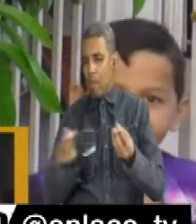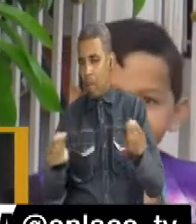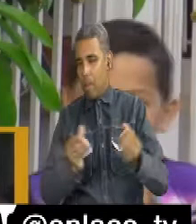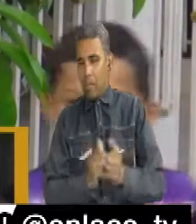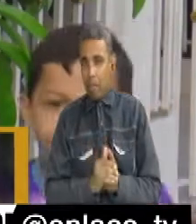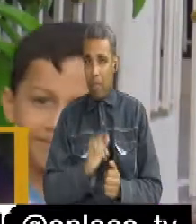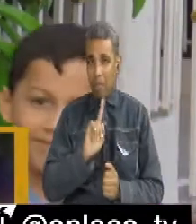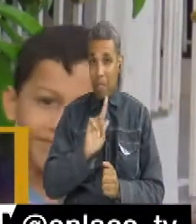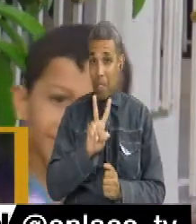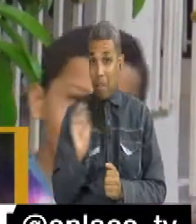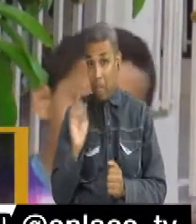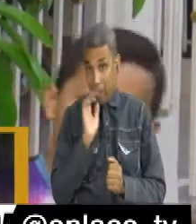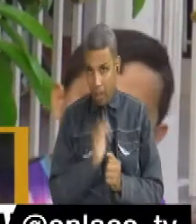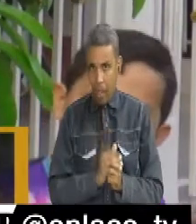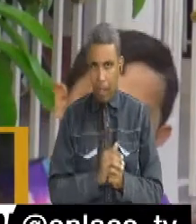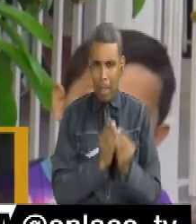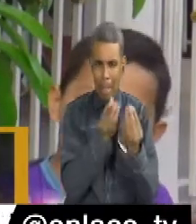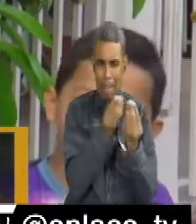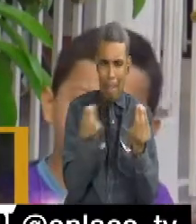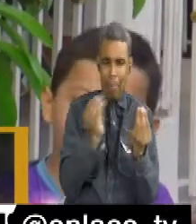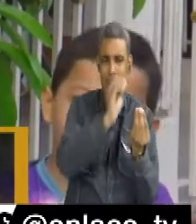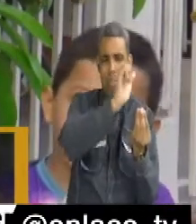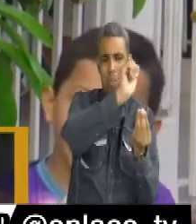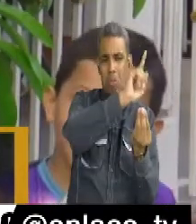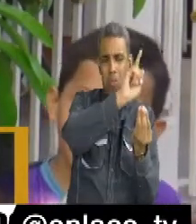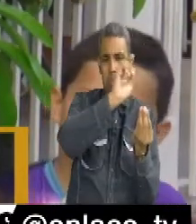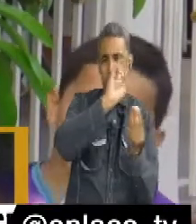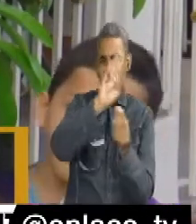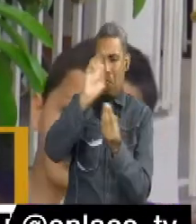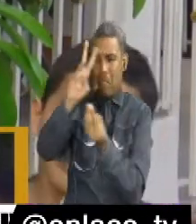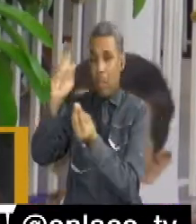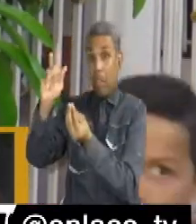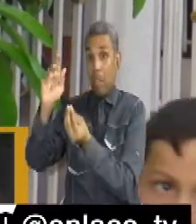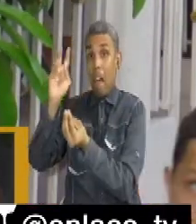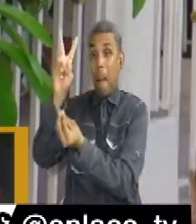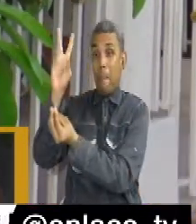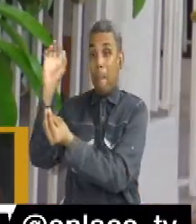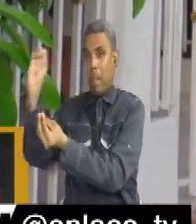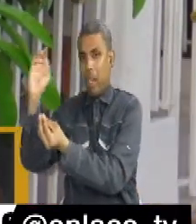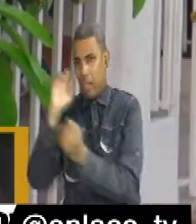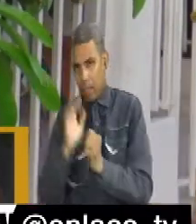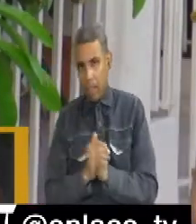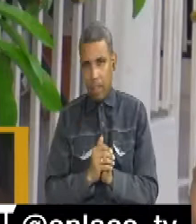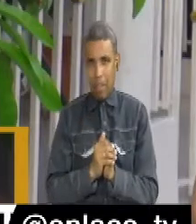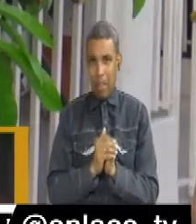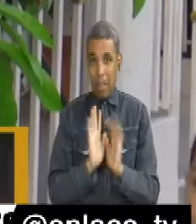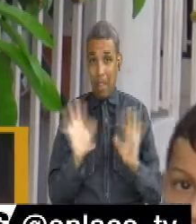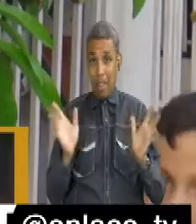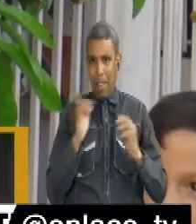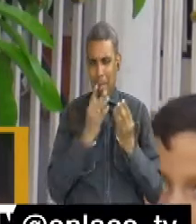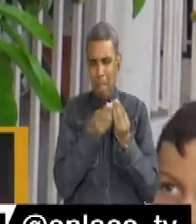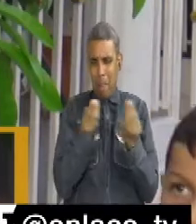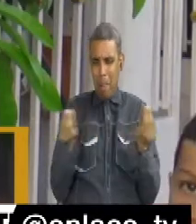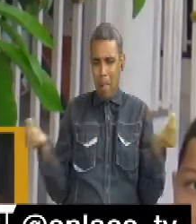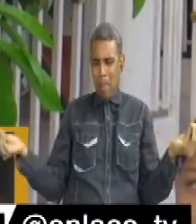20 grupos de 6, de los cuales pasaban los 2 primeros para dejar 40 en la segunda fase. En esta segunda